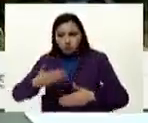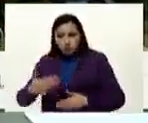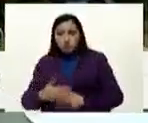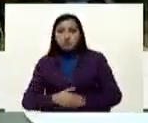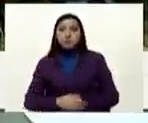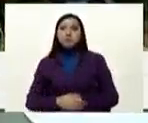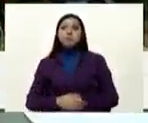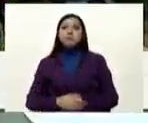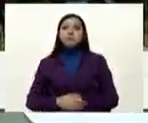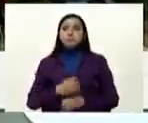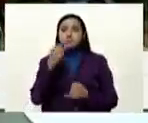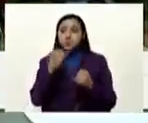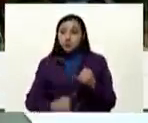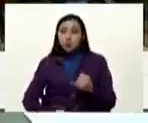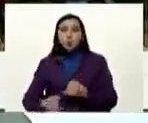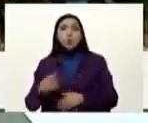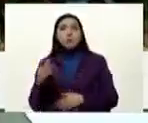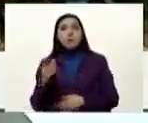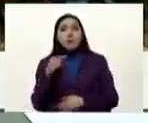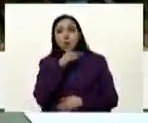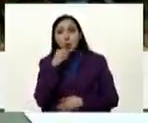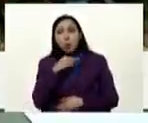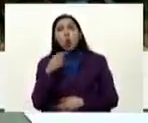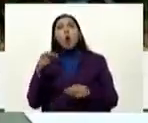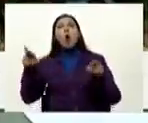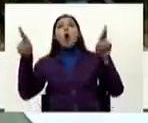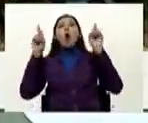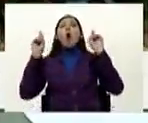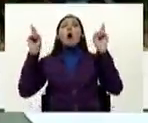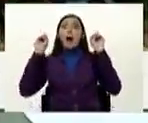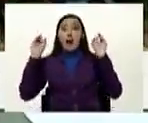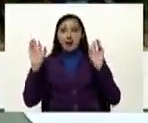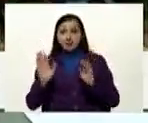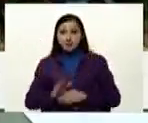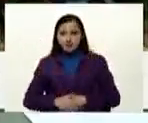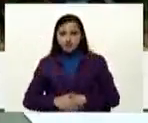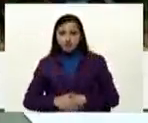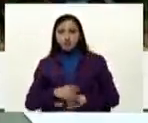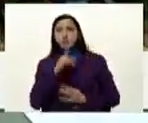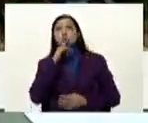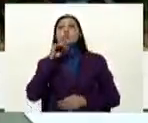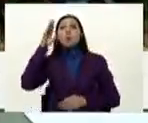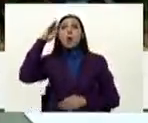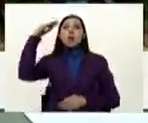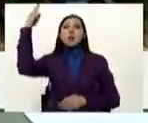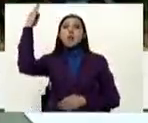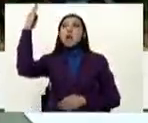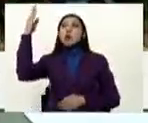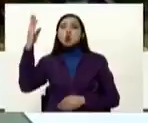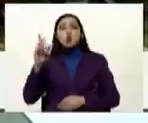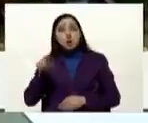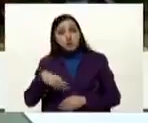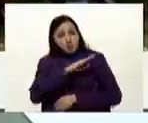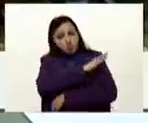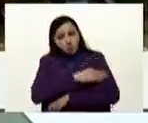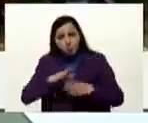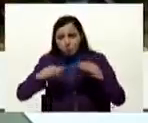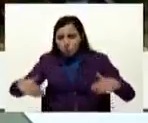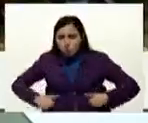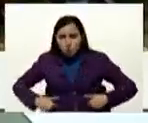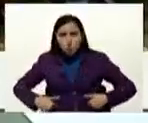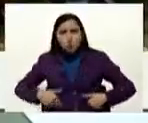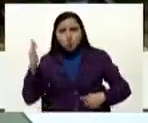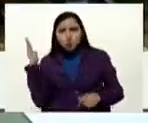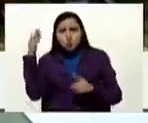la última semana de octubre, ojalá, inchalá, en el nombre de Dios, con el esfuerzo de todos y todas, llegar